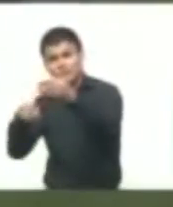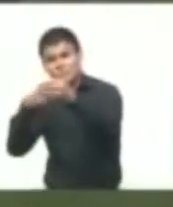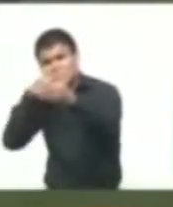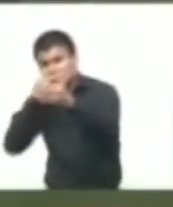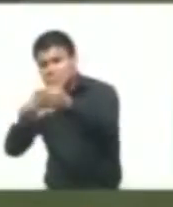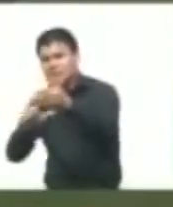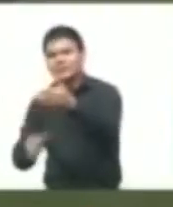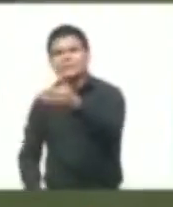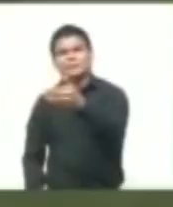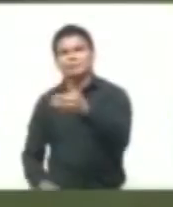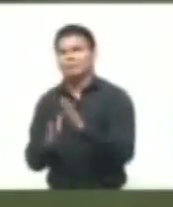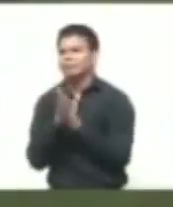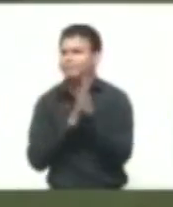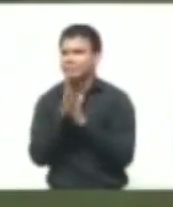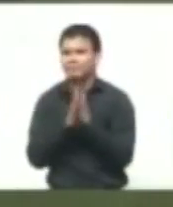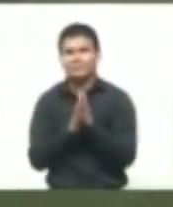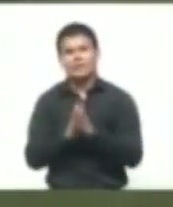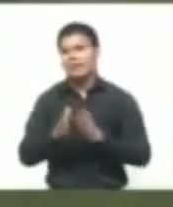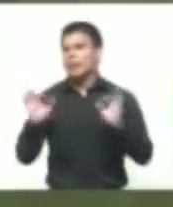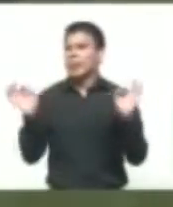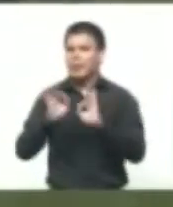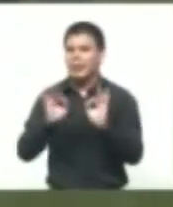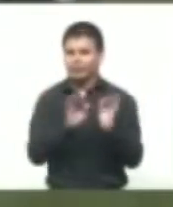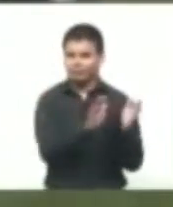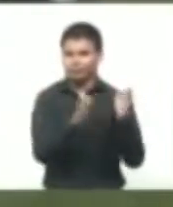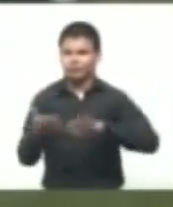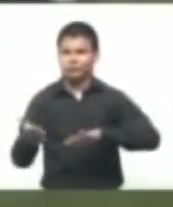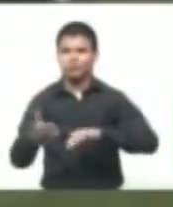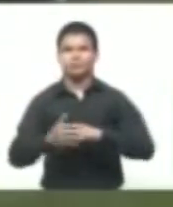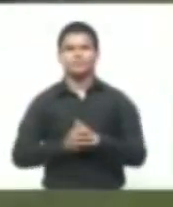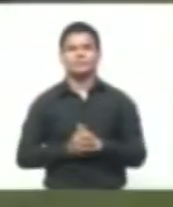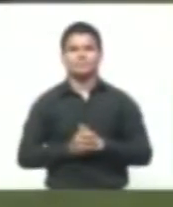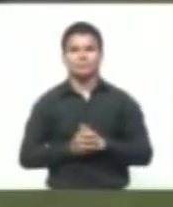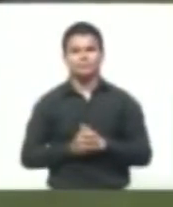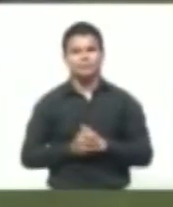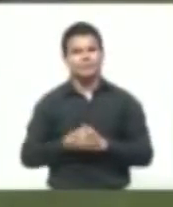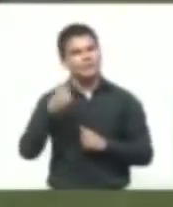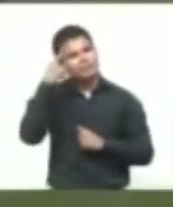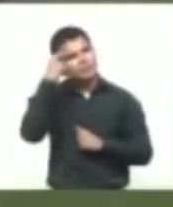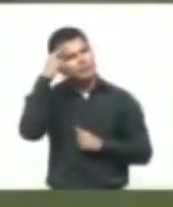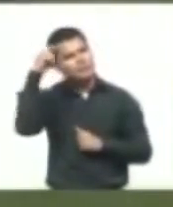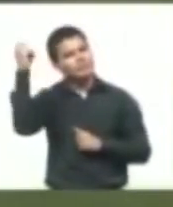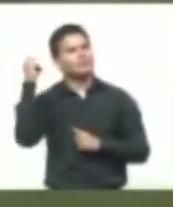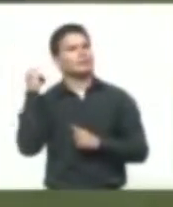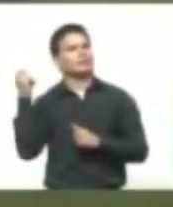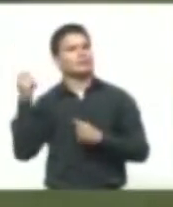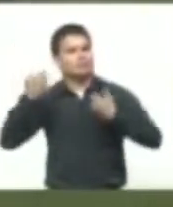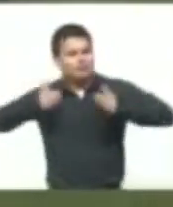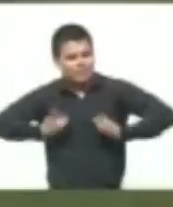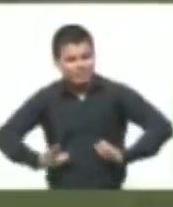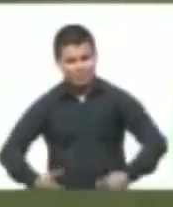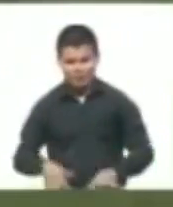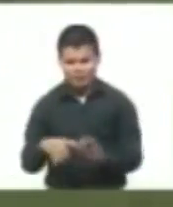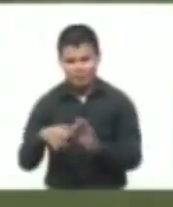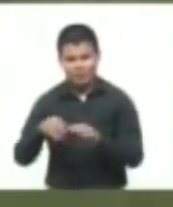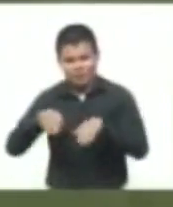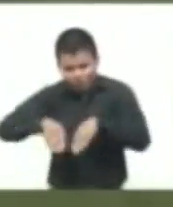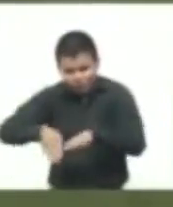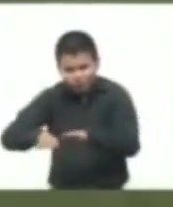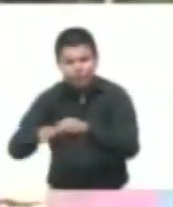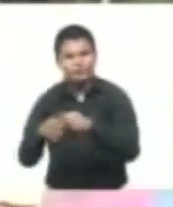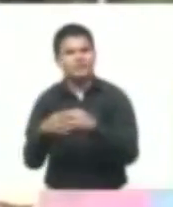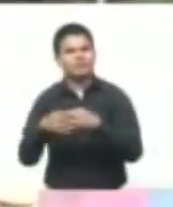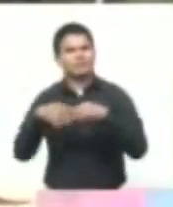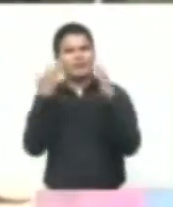pensando para el quinceañero, ya estábamos viendo el vestido, cómo iba a ser, la fiesta,